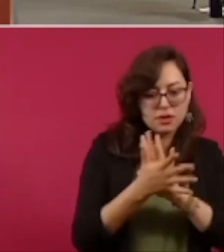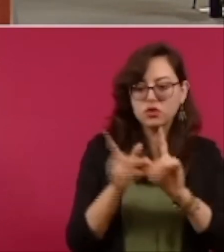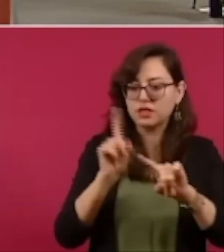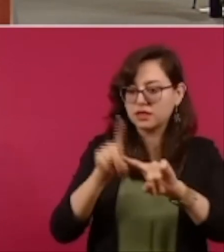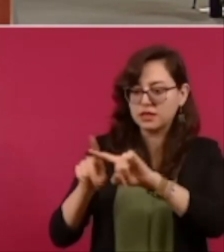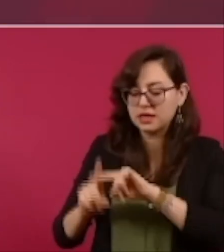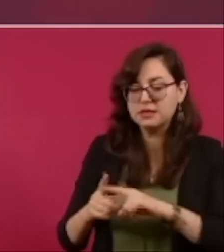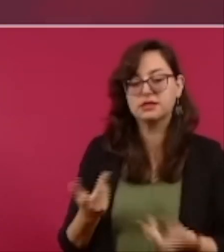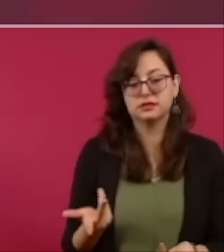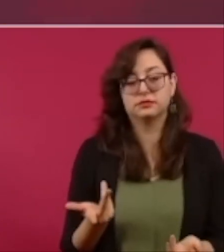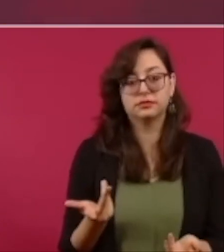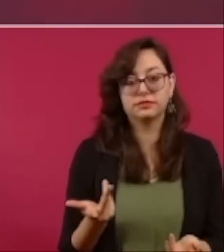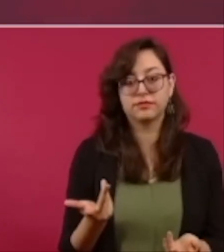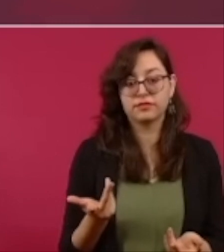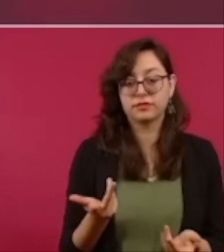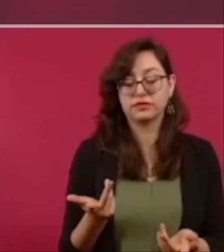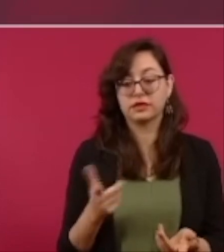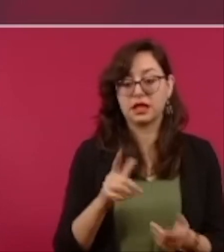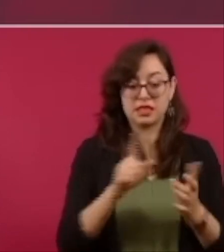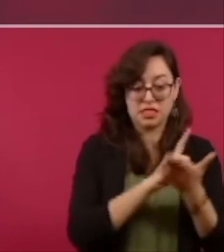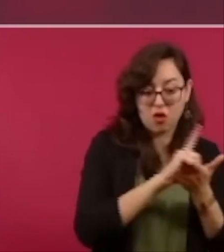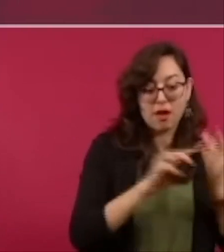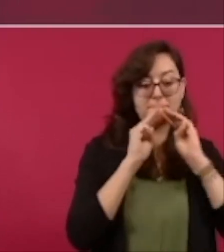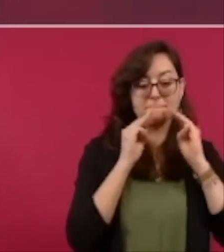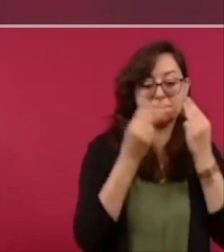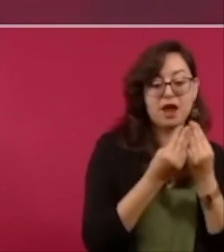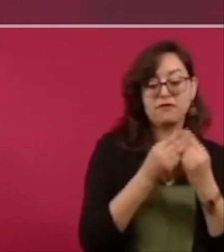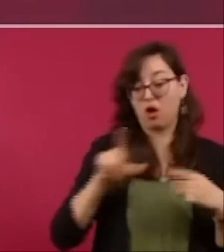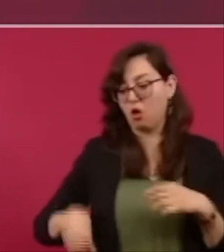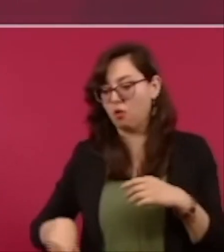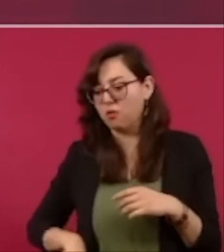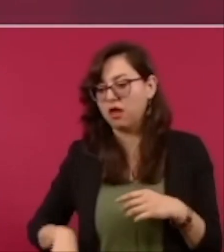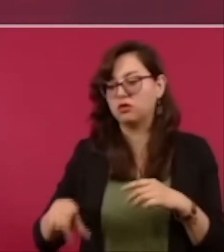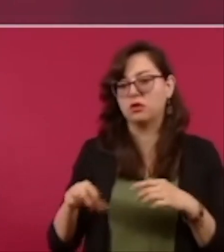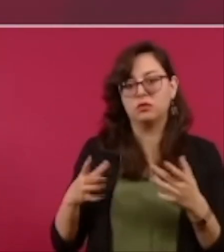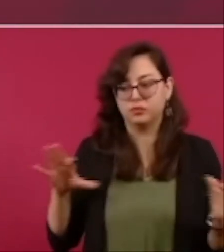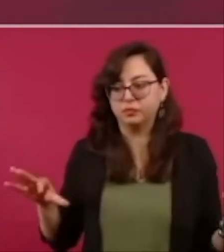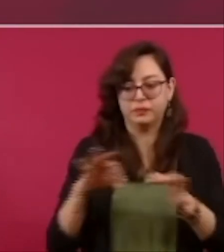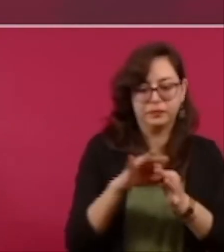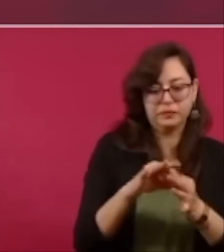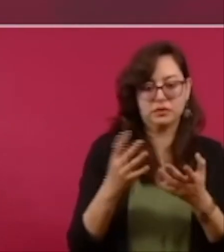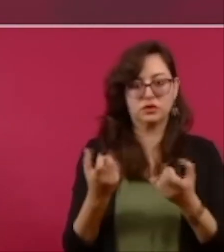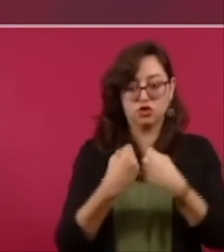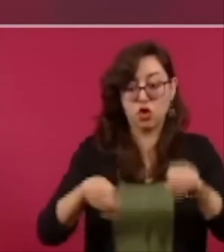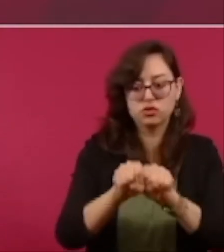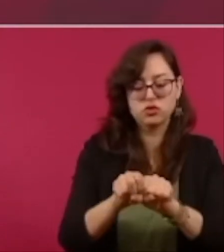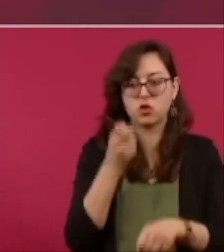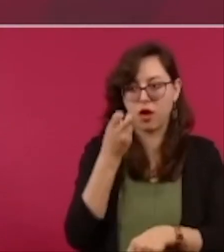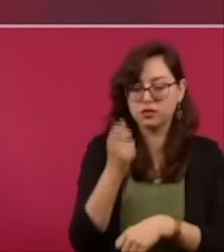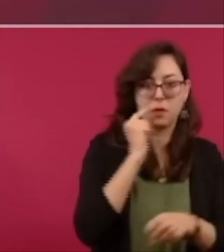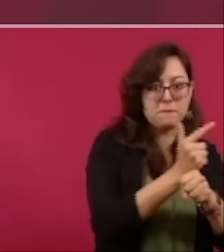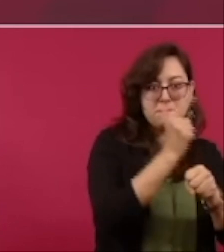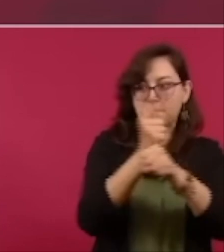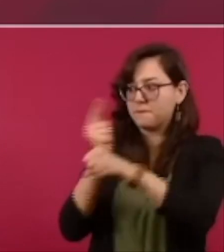el narcotráfico y sobre todo la asociación delictuosa entre autoridades y delincuentes,